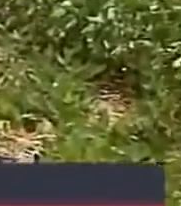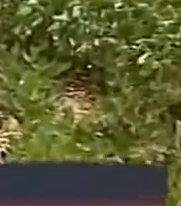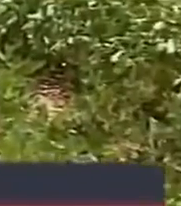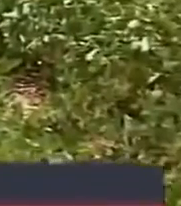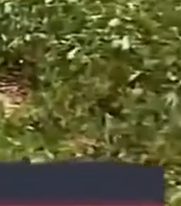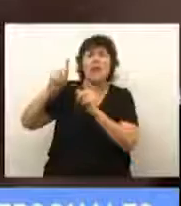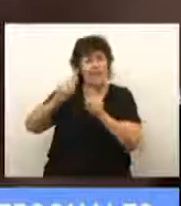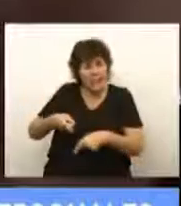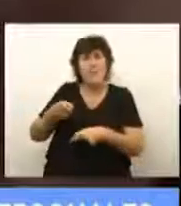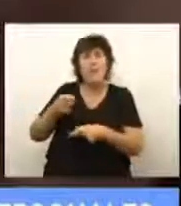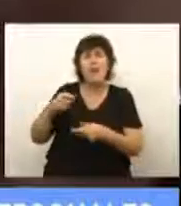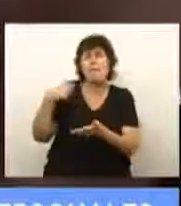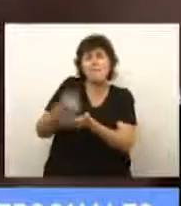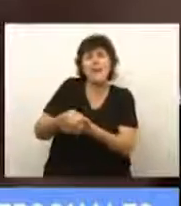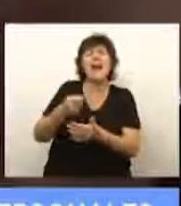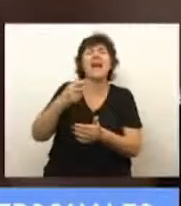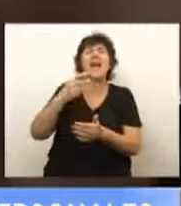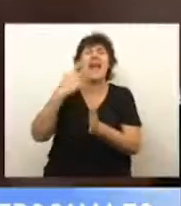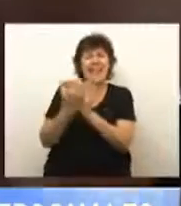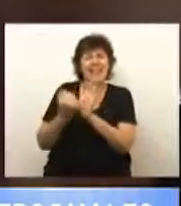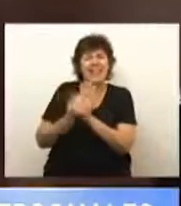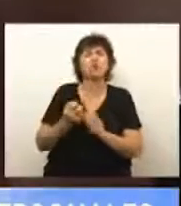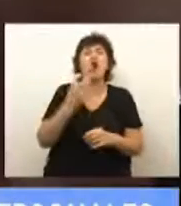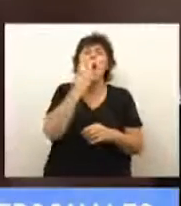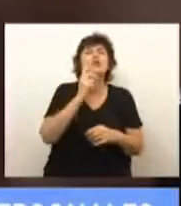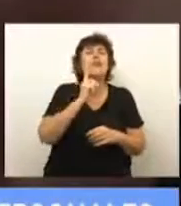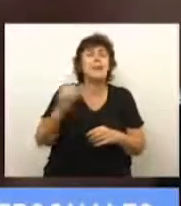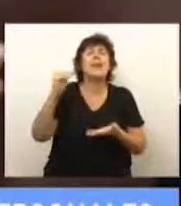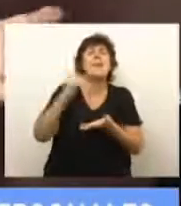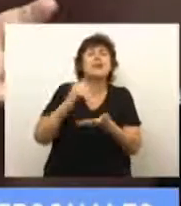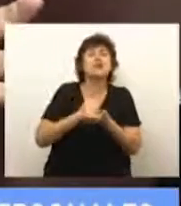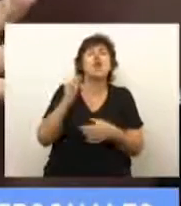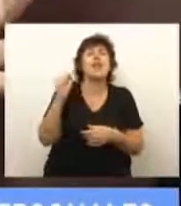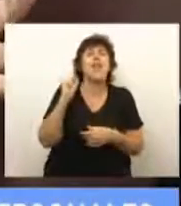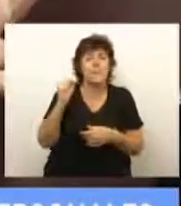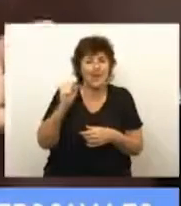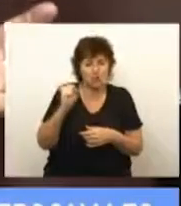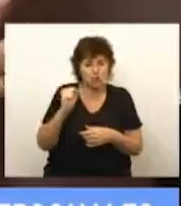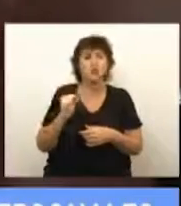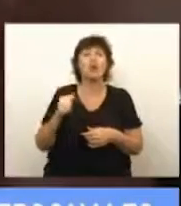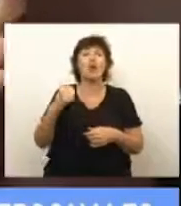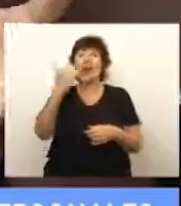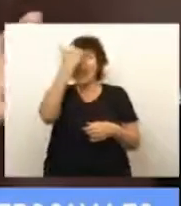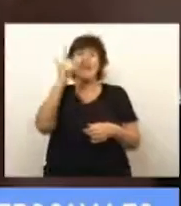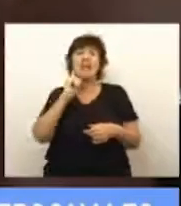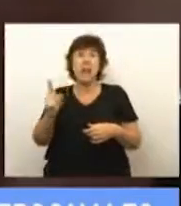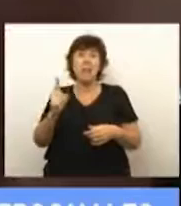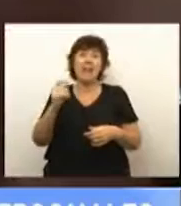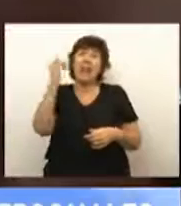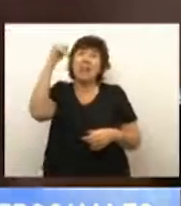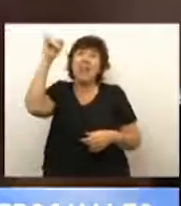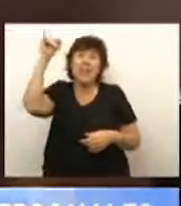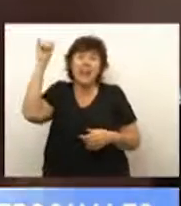vivimos a estos son 16 mil millones de pesos que se va a recaudar tenemos 15 mil de de intereses así que